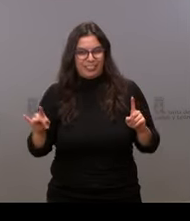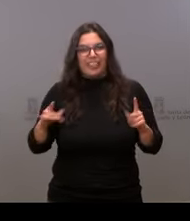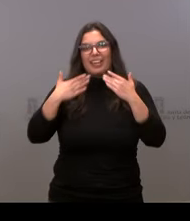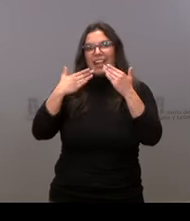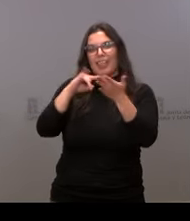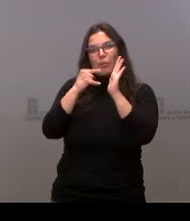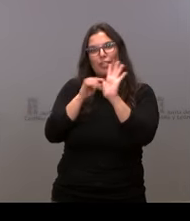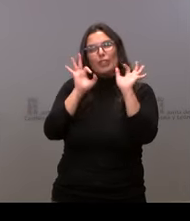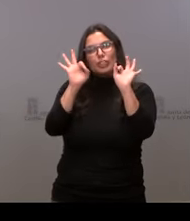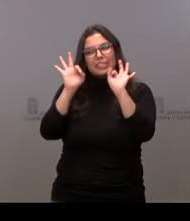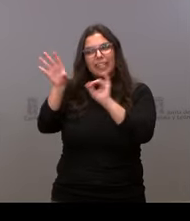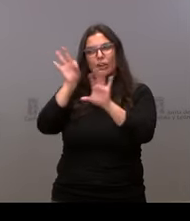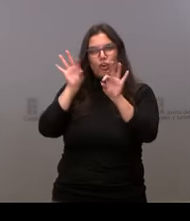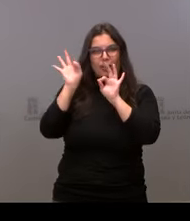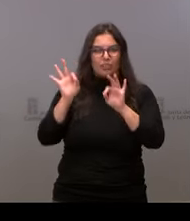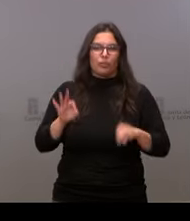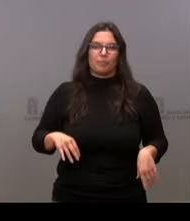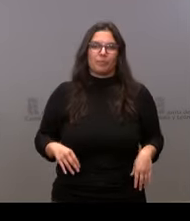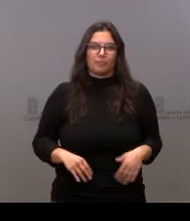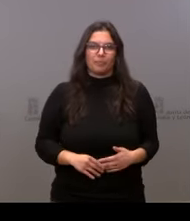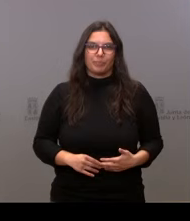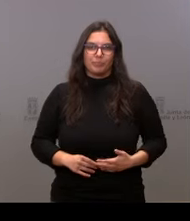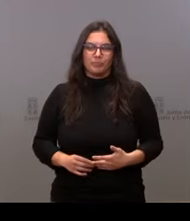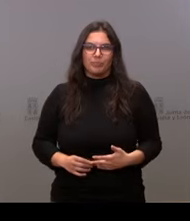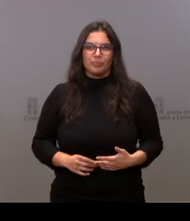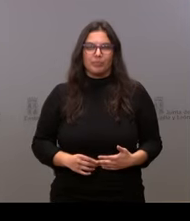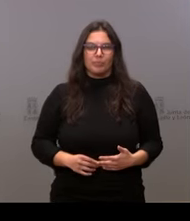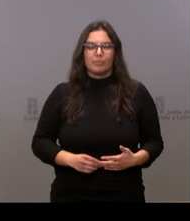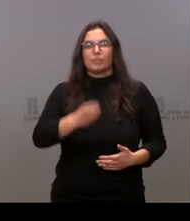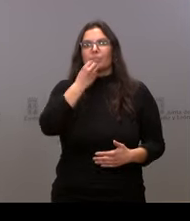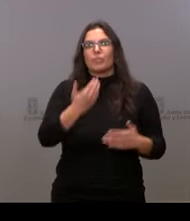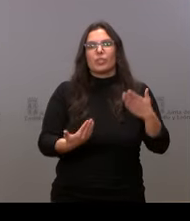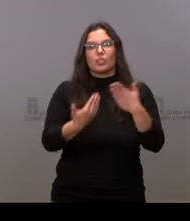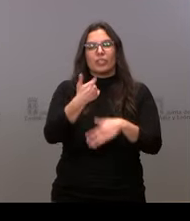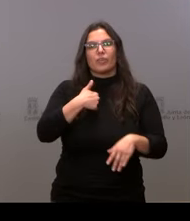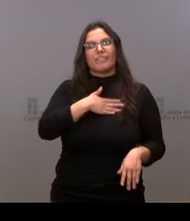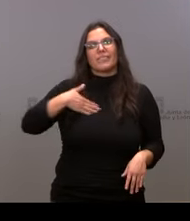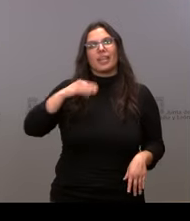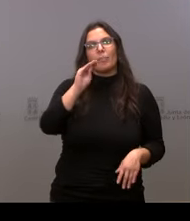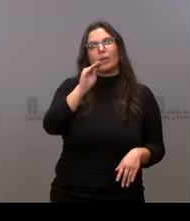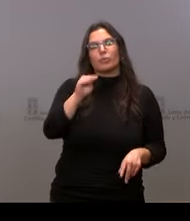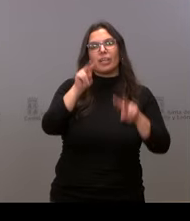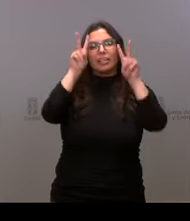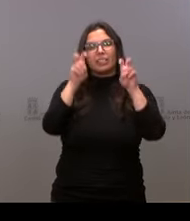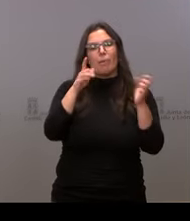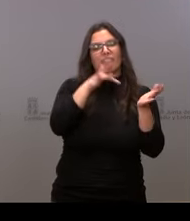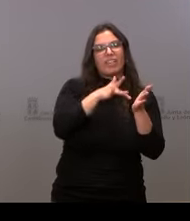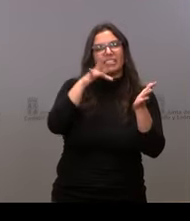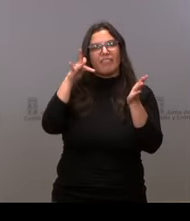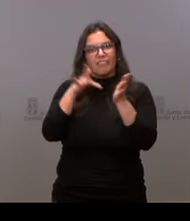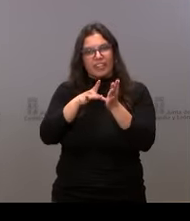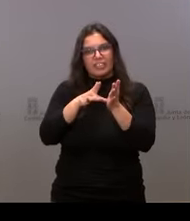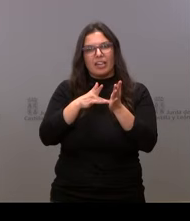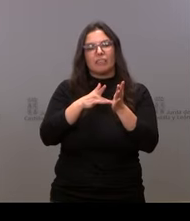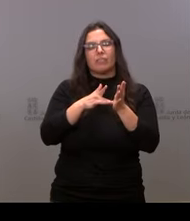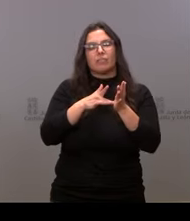concretos un valor añadido muy buenos días yo quería preguntarle por el calendario si está ya establecido